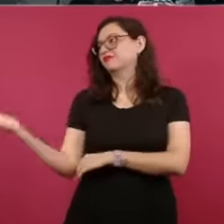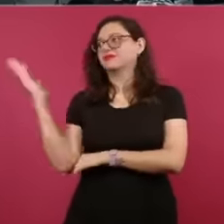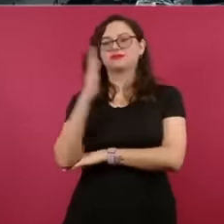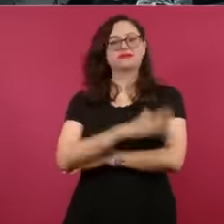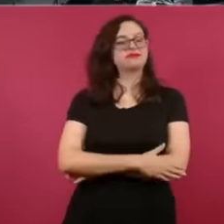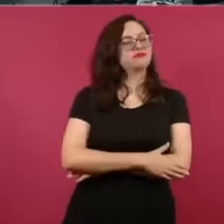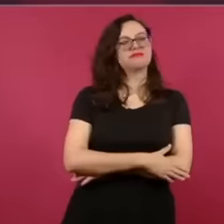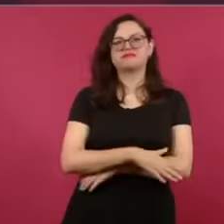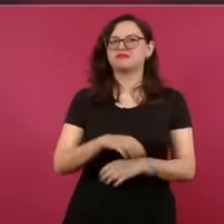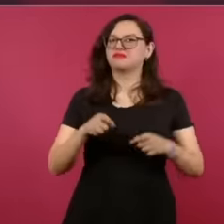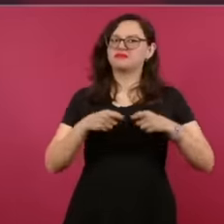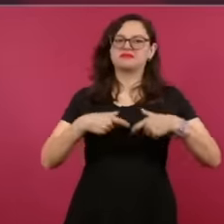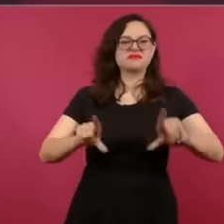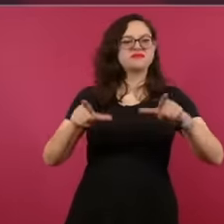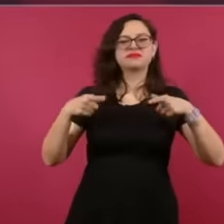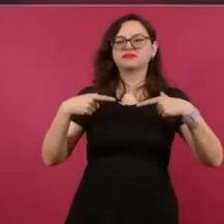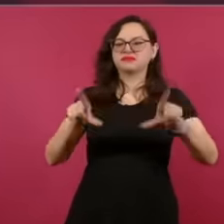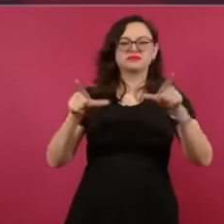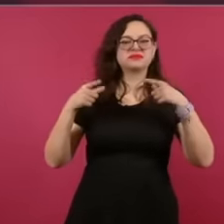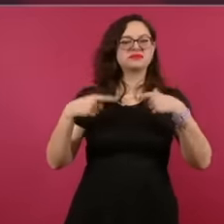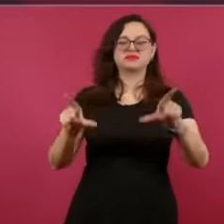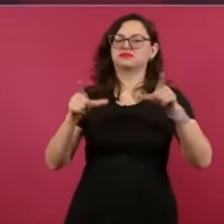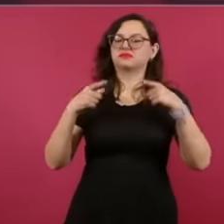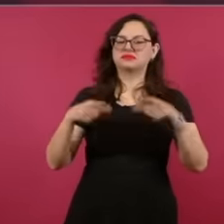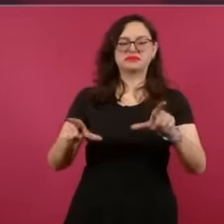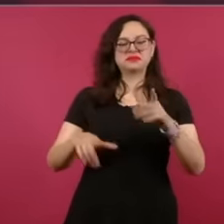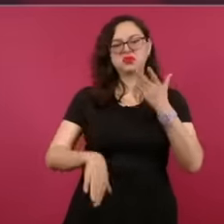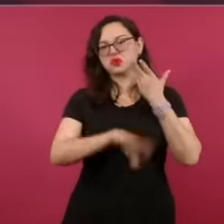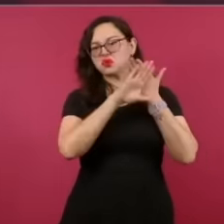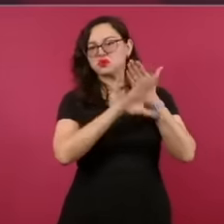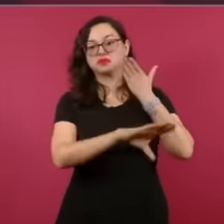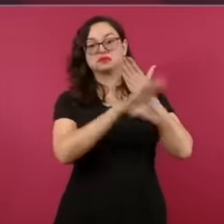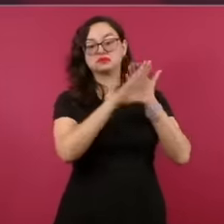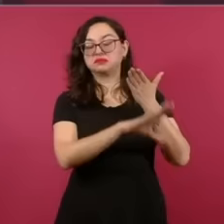con todo. Una vez nos cortaron